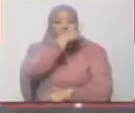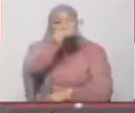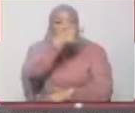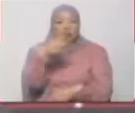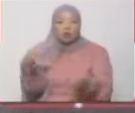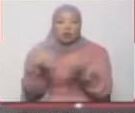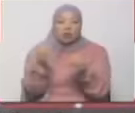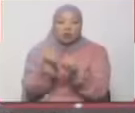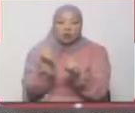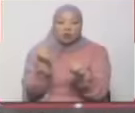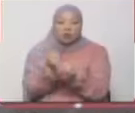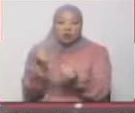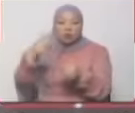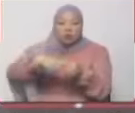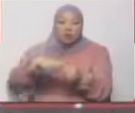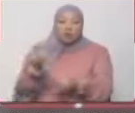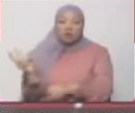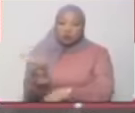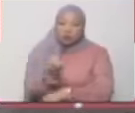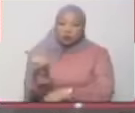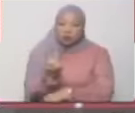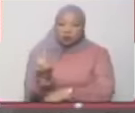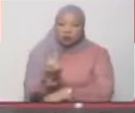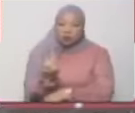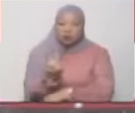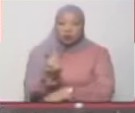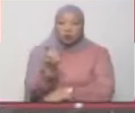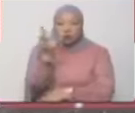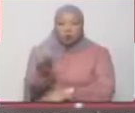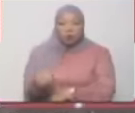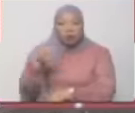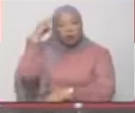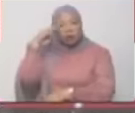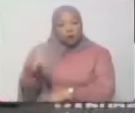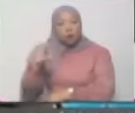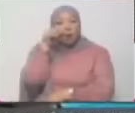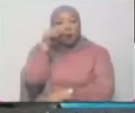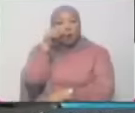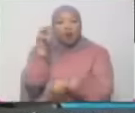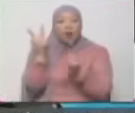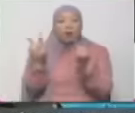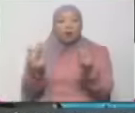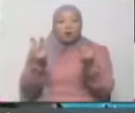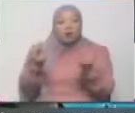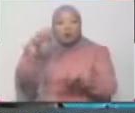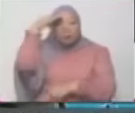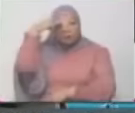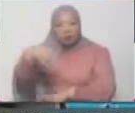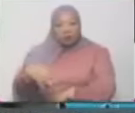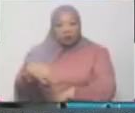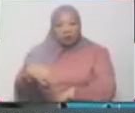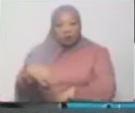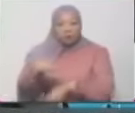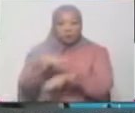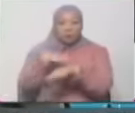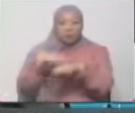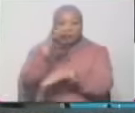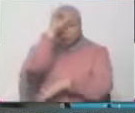Redi Central del país, el mayor general Romero Bolívar, nuevo comandante de la